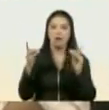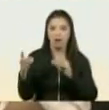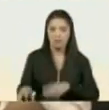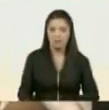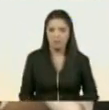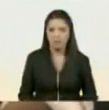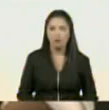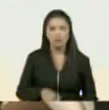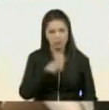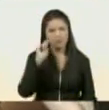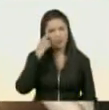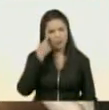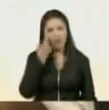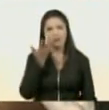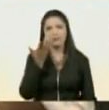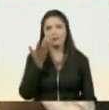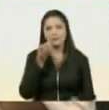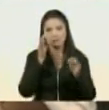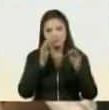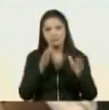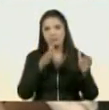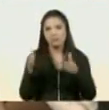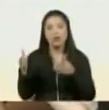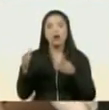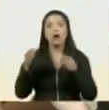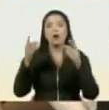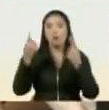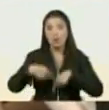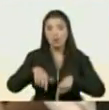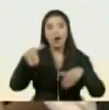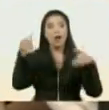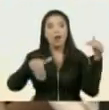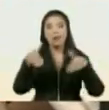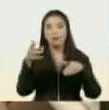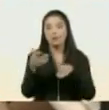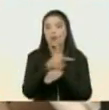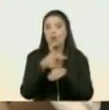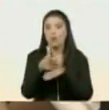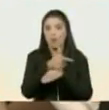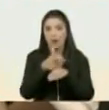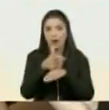esos acuerdos se estableció elecciones de gobernadores el